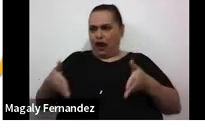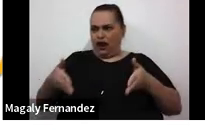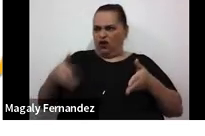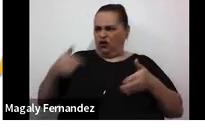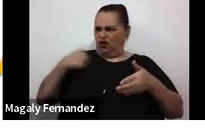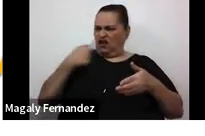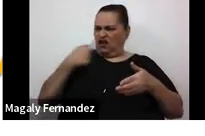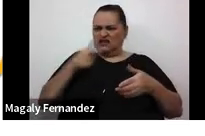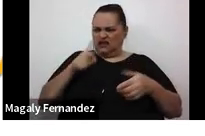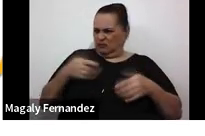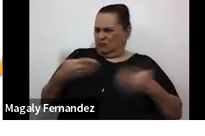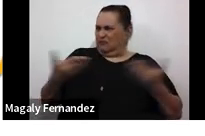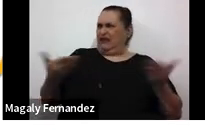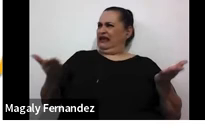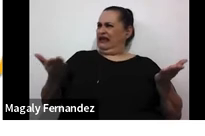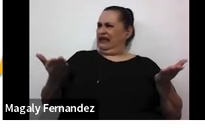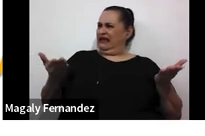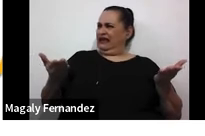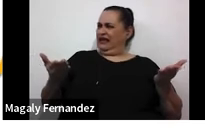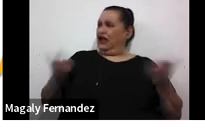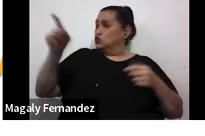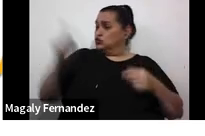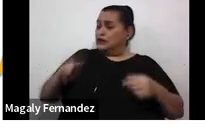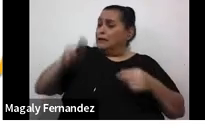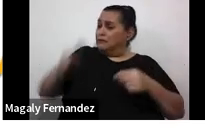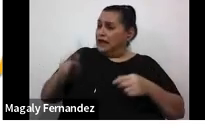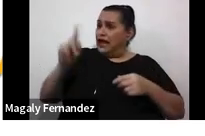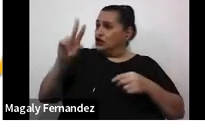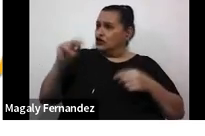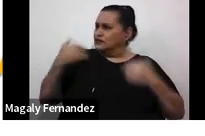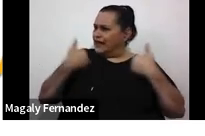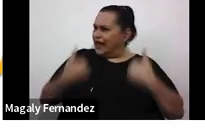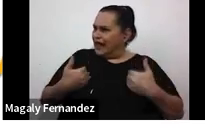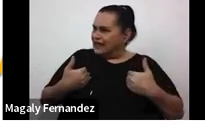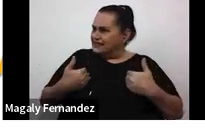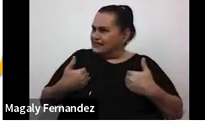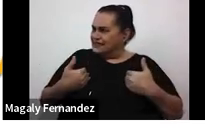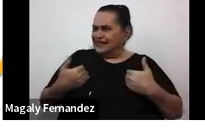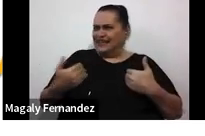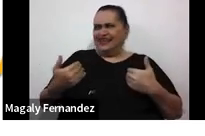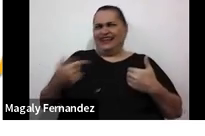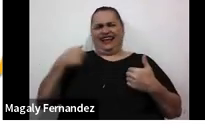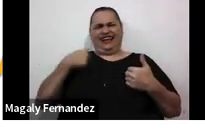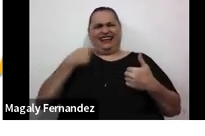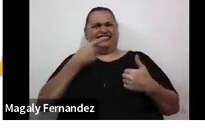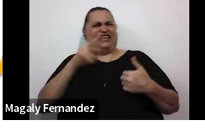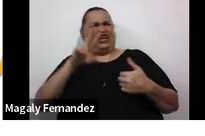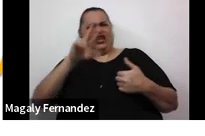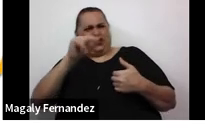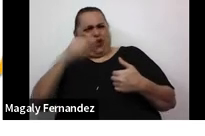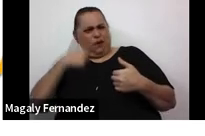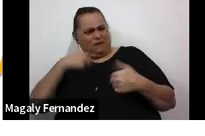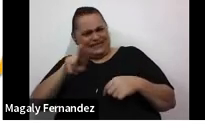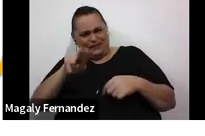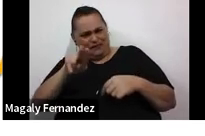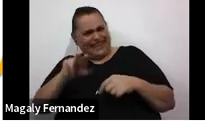esto como para qué verdad no para que ponga sus piecitos si usted no se casa y no sale recarguen y Ella decía no son recargados mis piecitos son